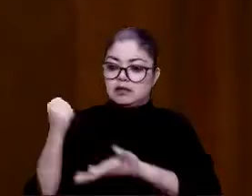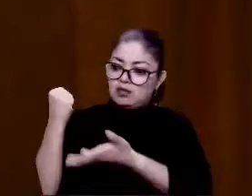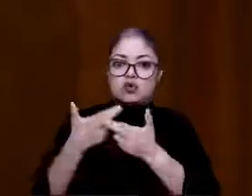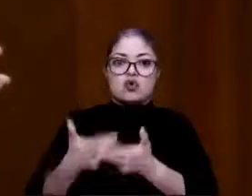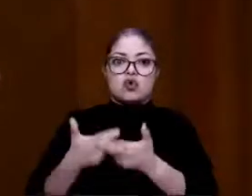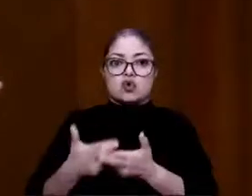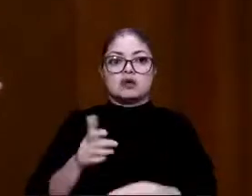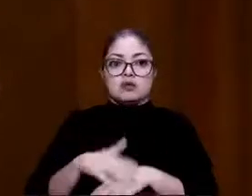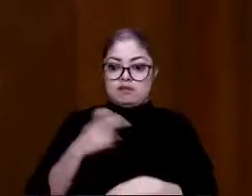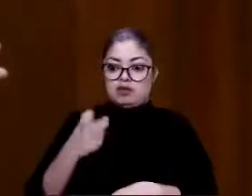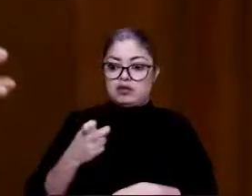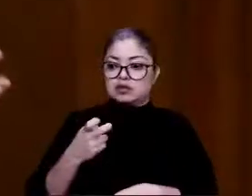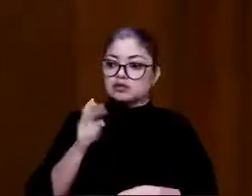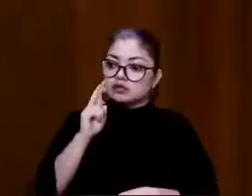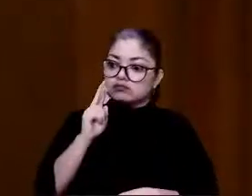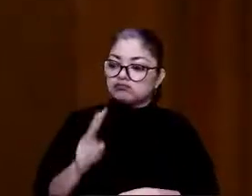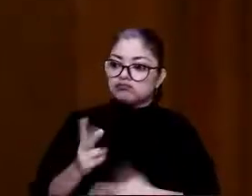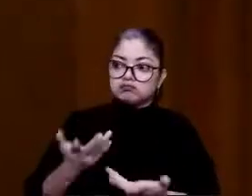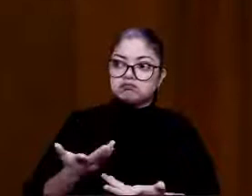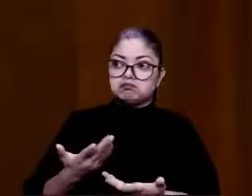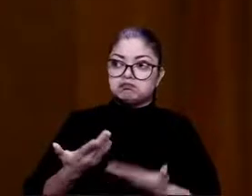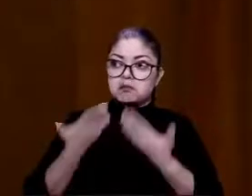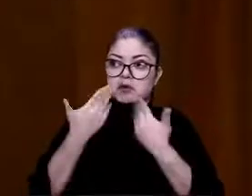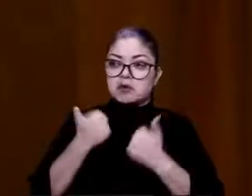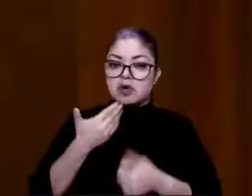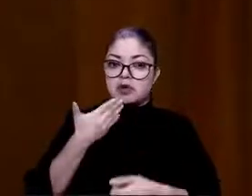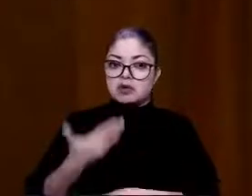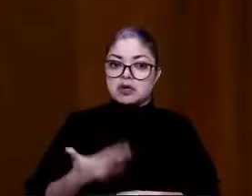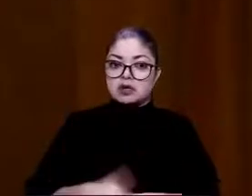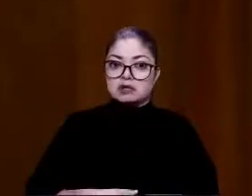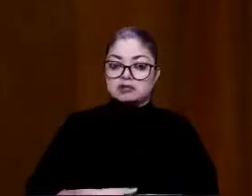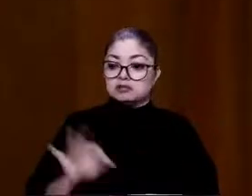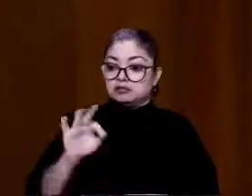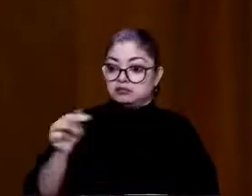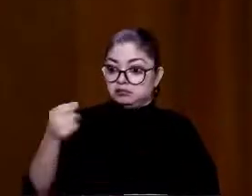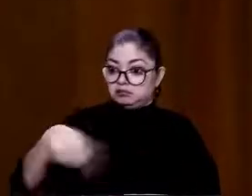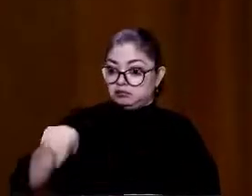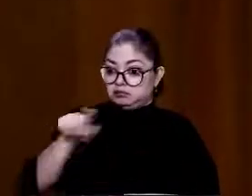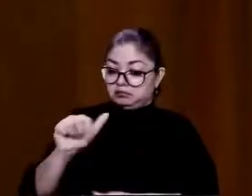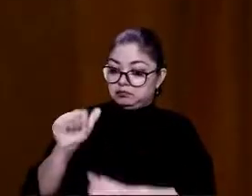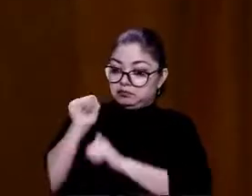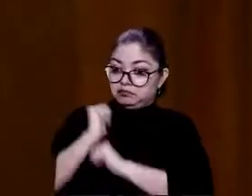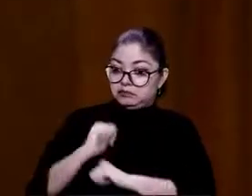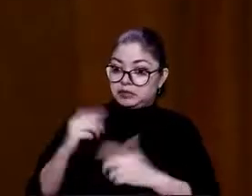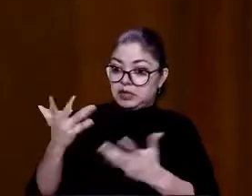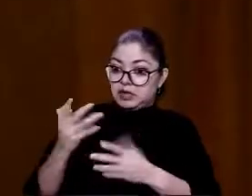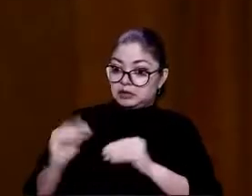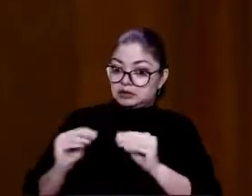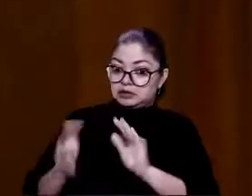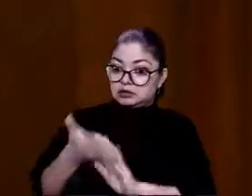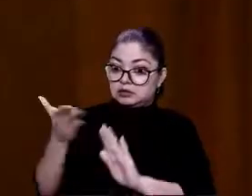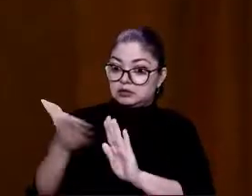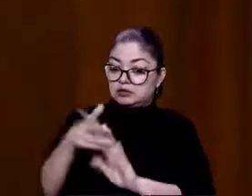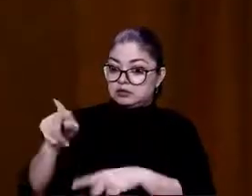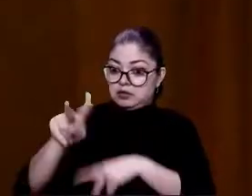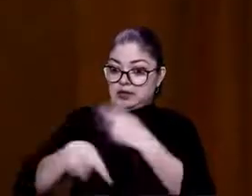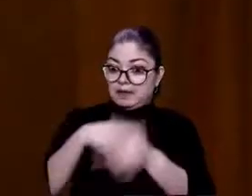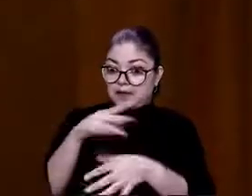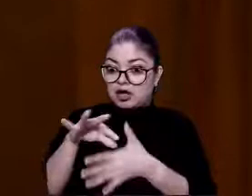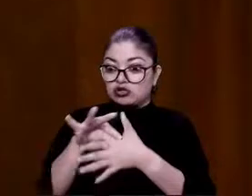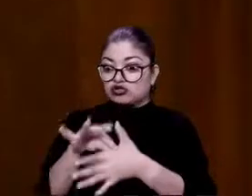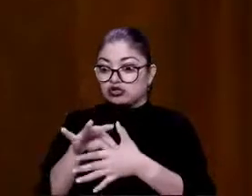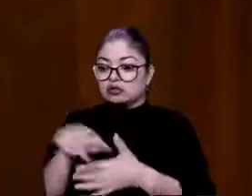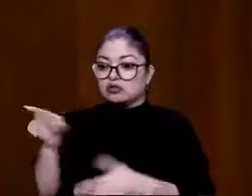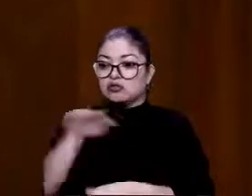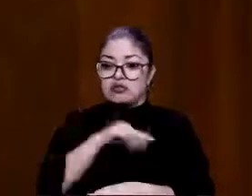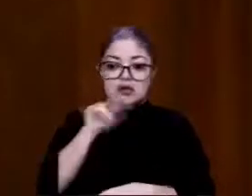proporcional a lo que se ve en el Estado. Si usted o sus colaboradores encargados de ejecutar estas obras asisten a campo, podrá